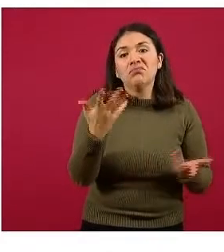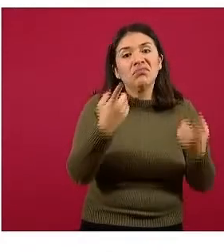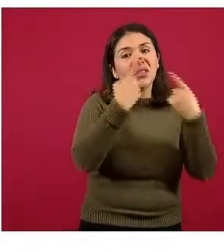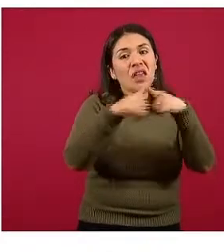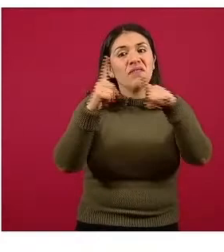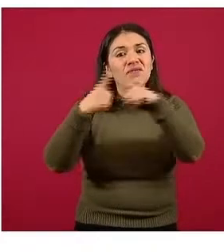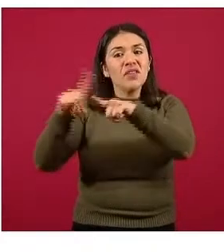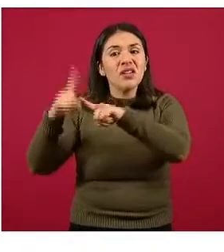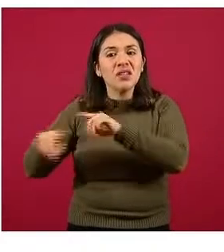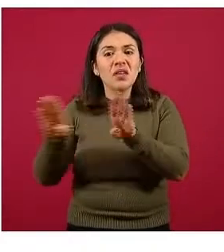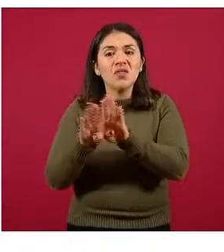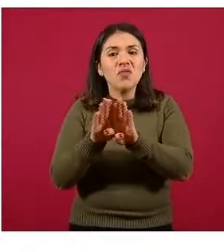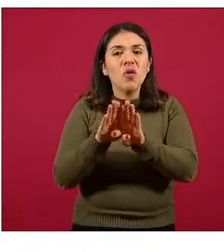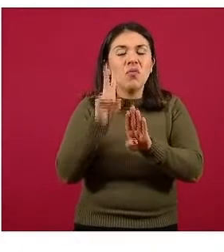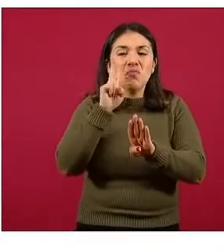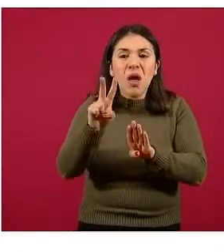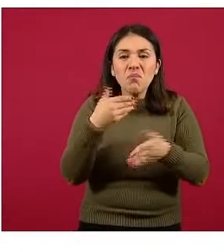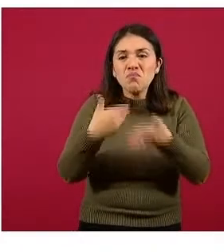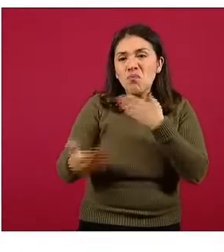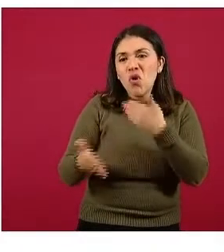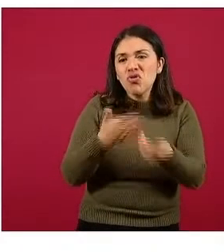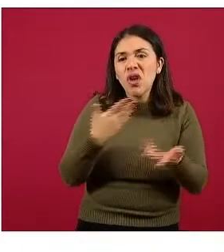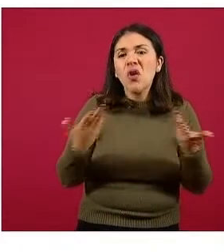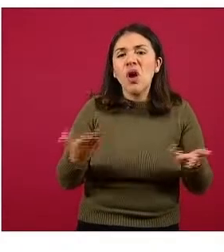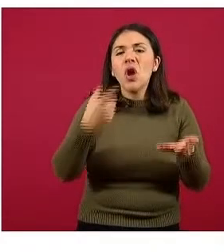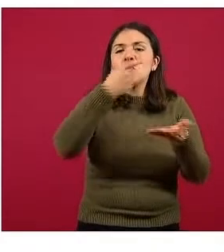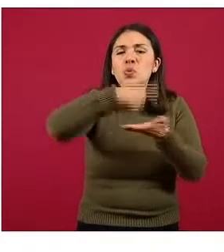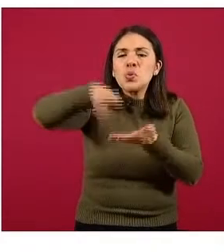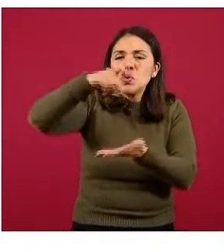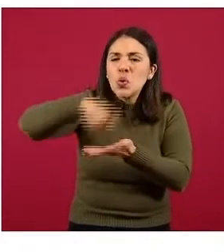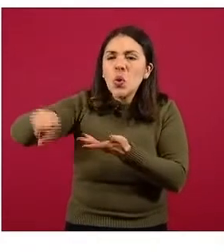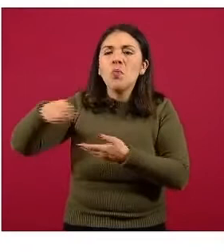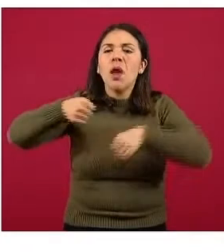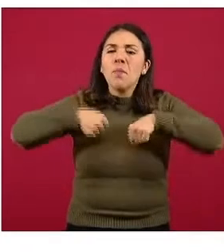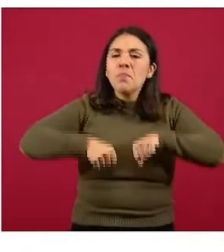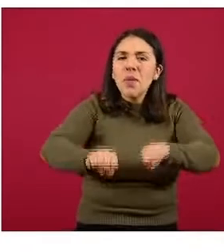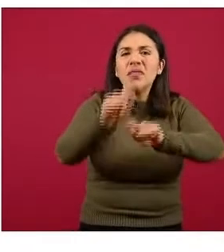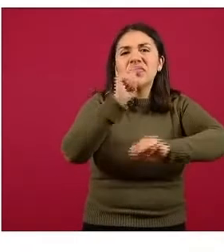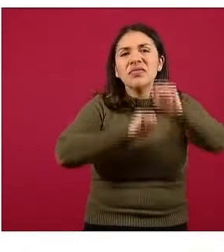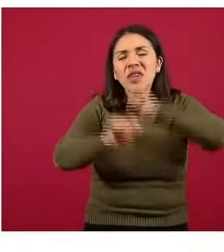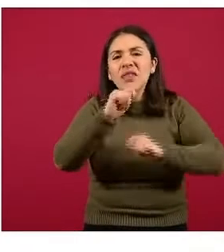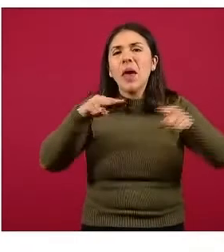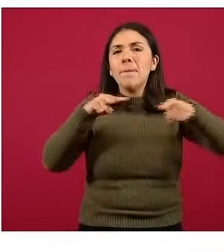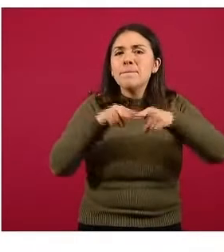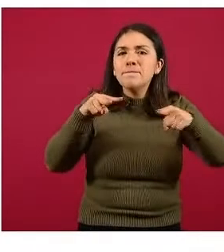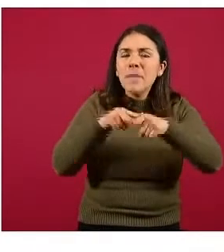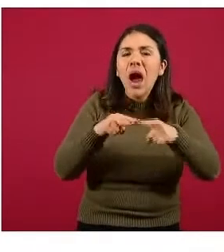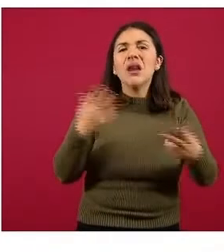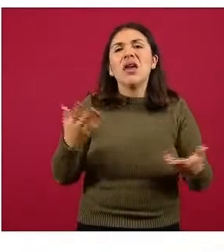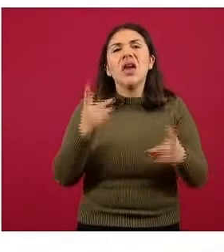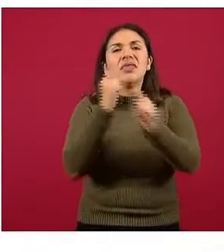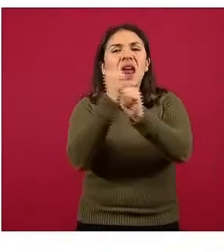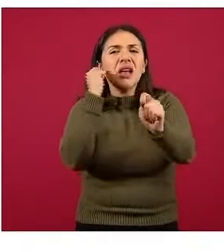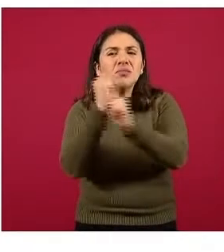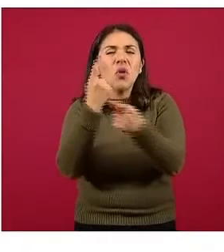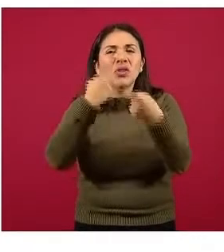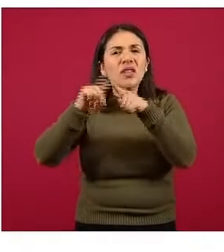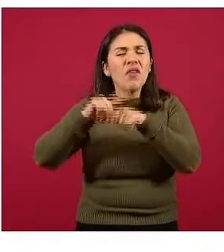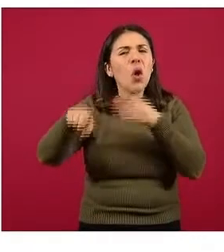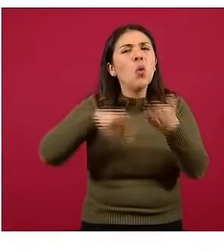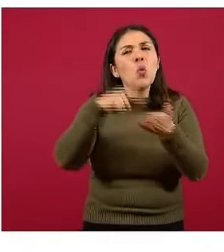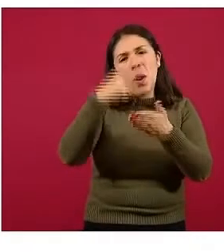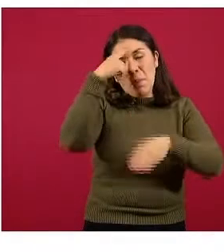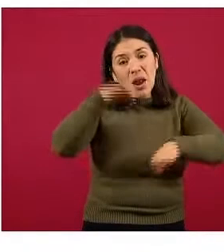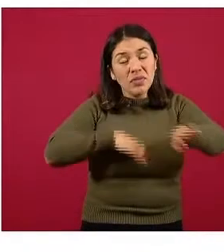diferentes esquemas que se observan de compras, supermercado, parques, estaciones de transporte y lugares